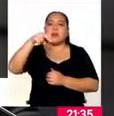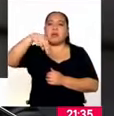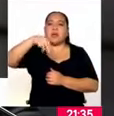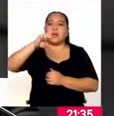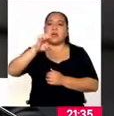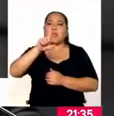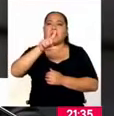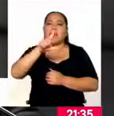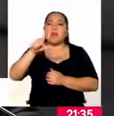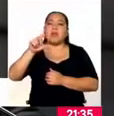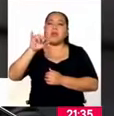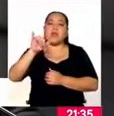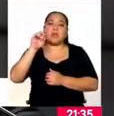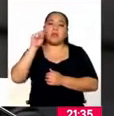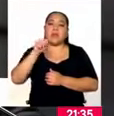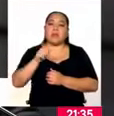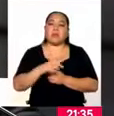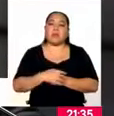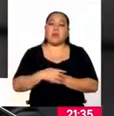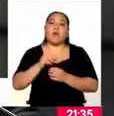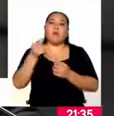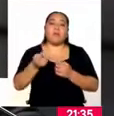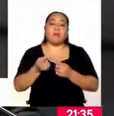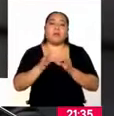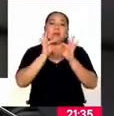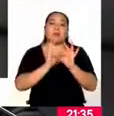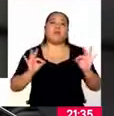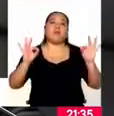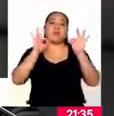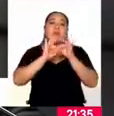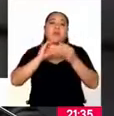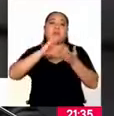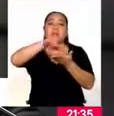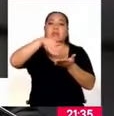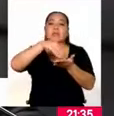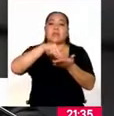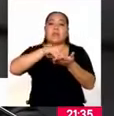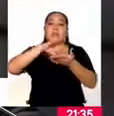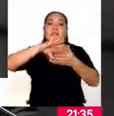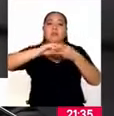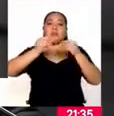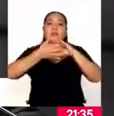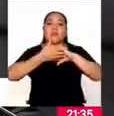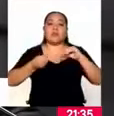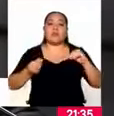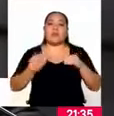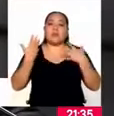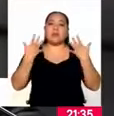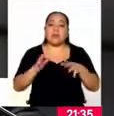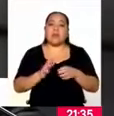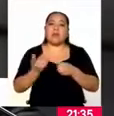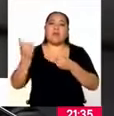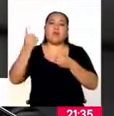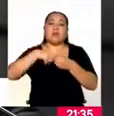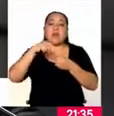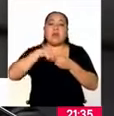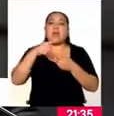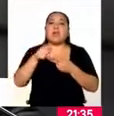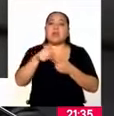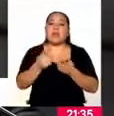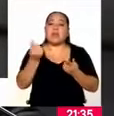las más emblemáticas de nuestro centro histórico. Ya estaba integrada a la cadena productiva. Habían